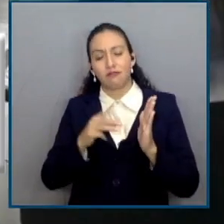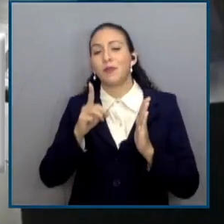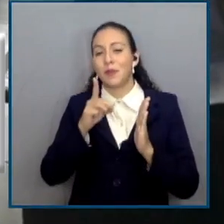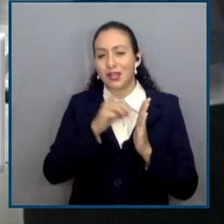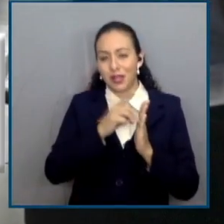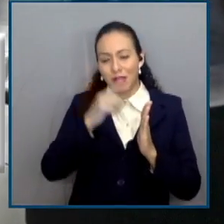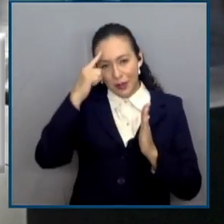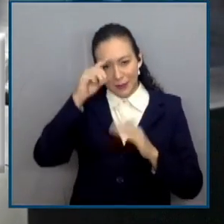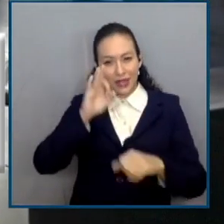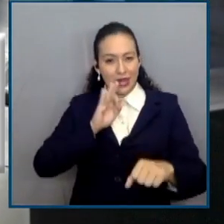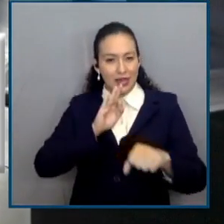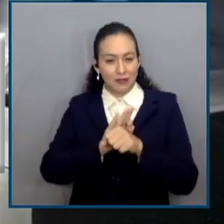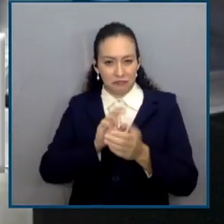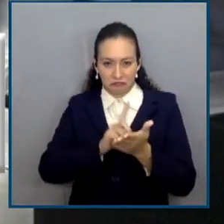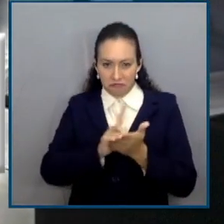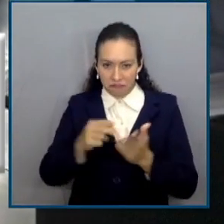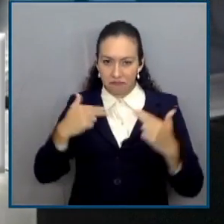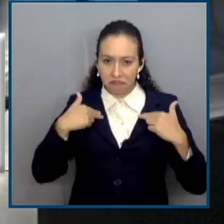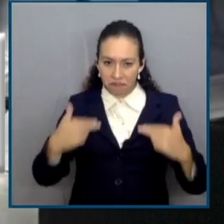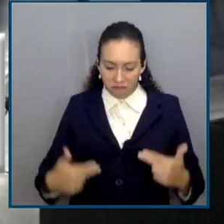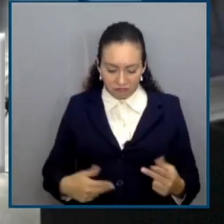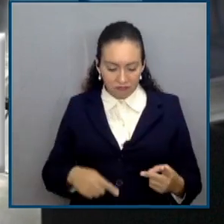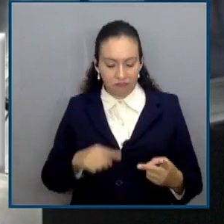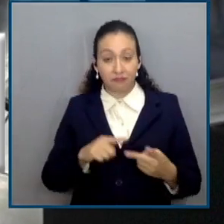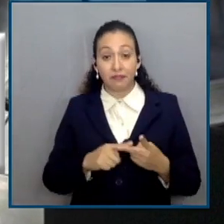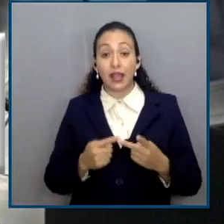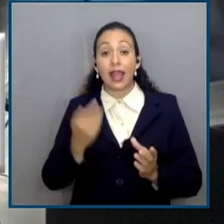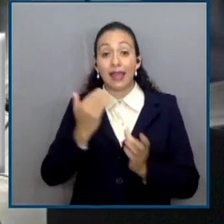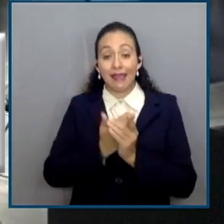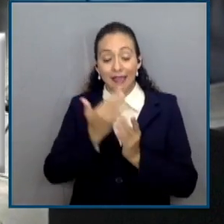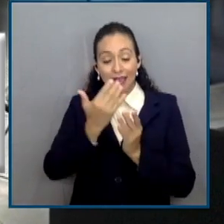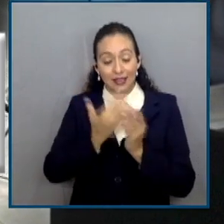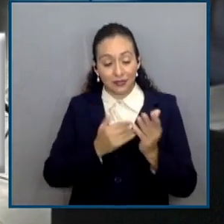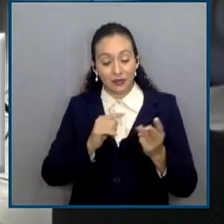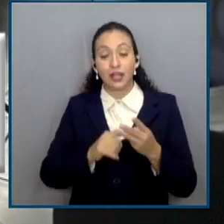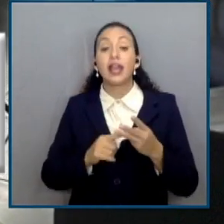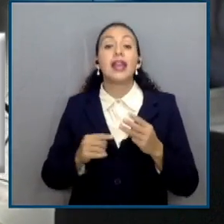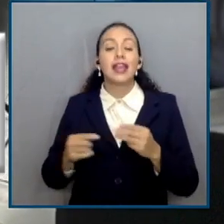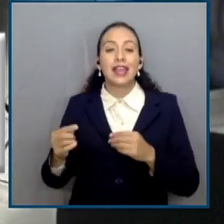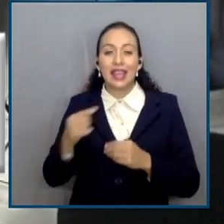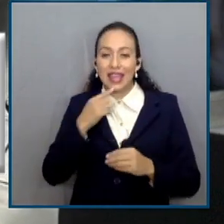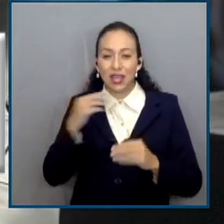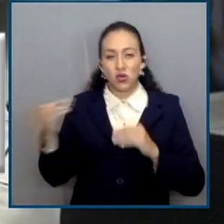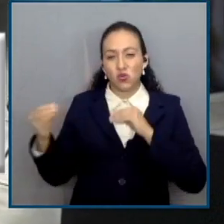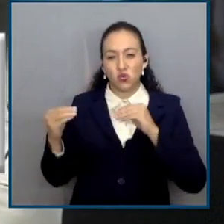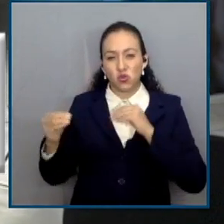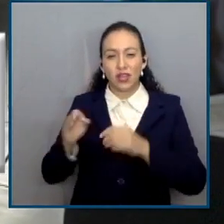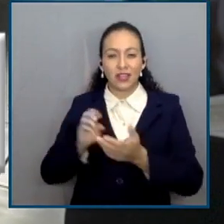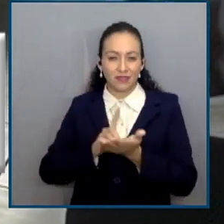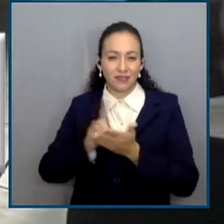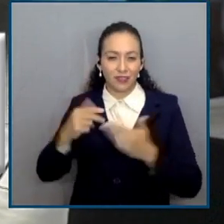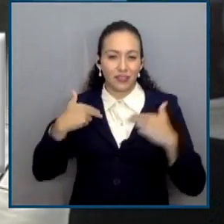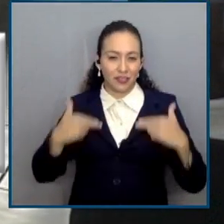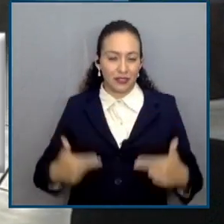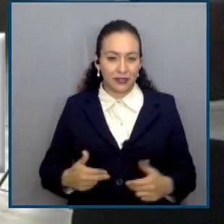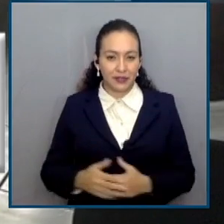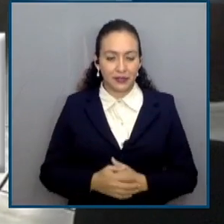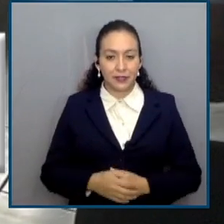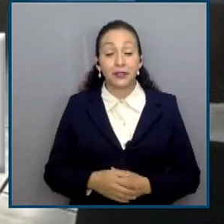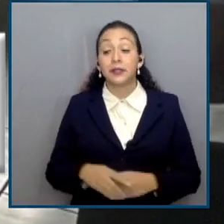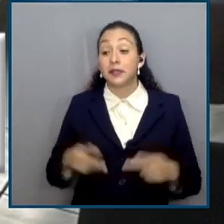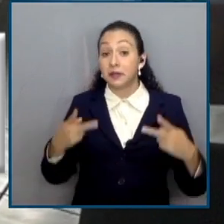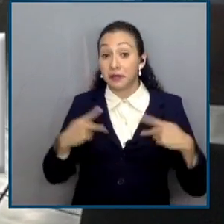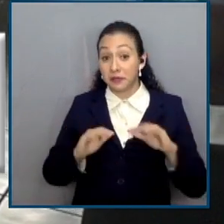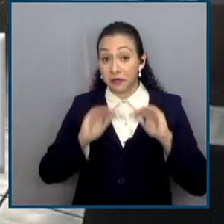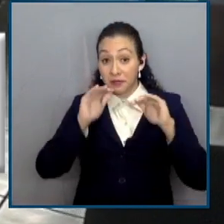humanos, integración de expediente y juicio de amparo. Al concluir los cursos de preparación, las personas aspirantes deberán aprobar